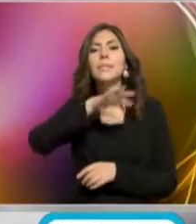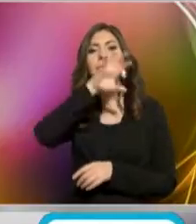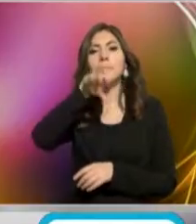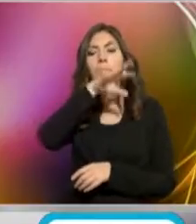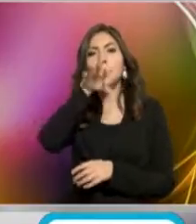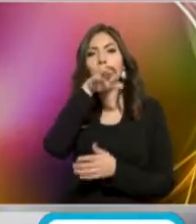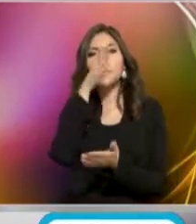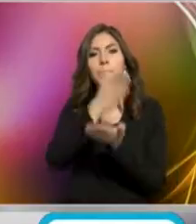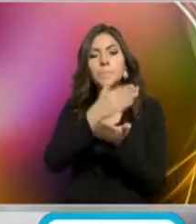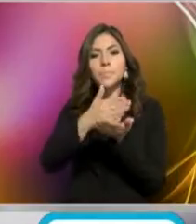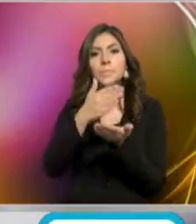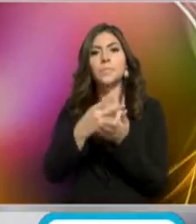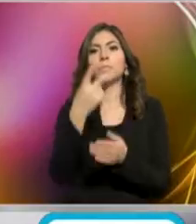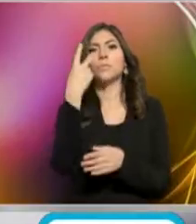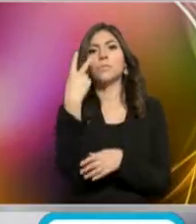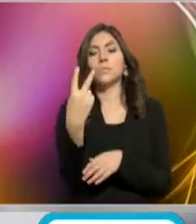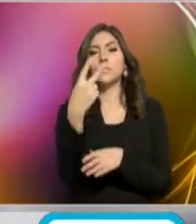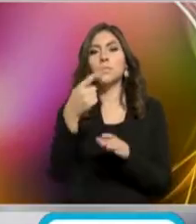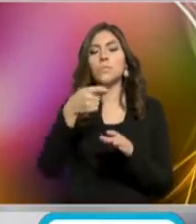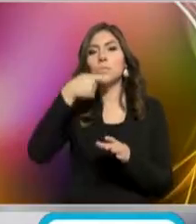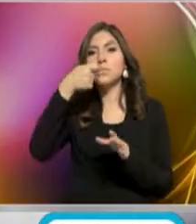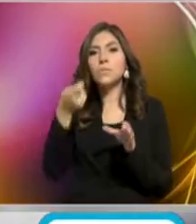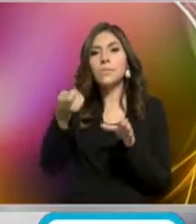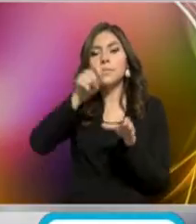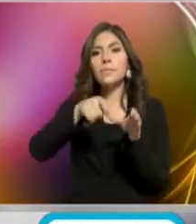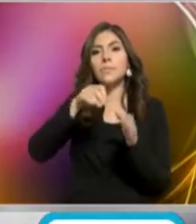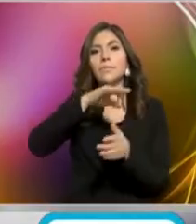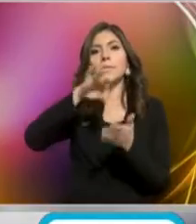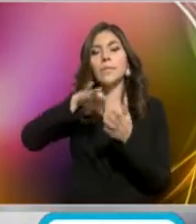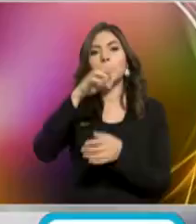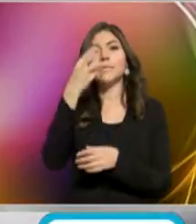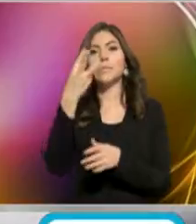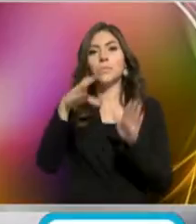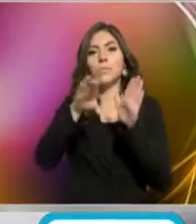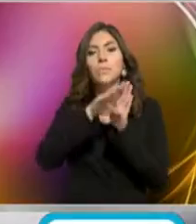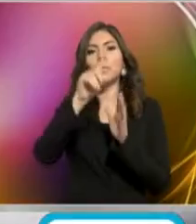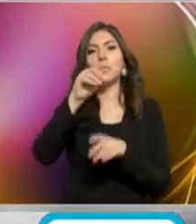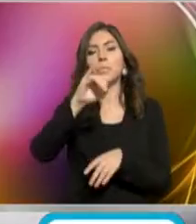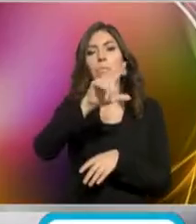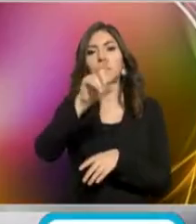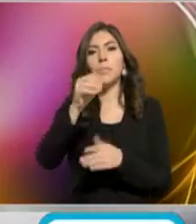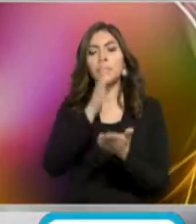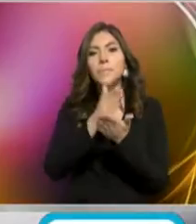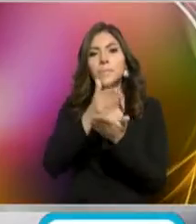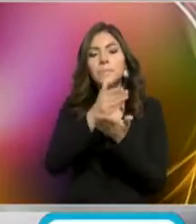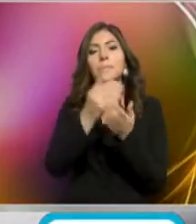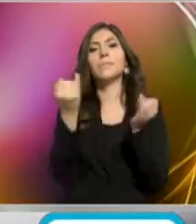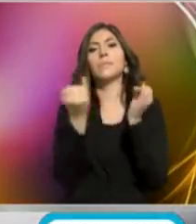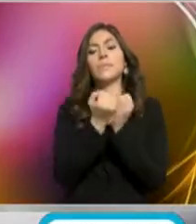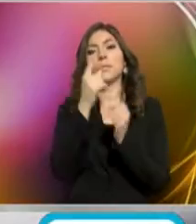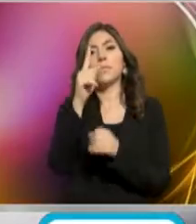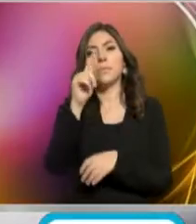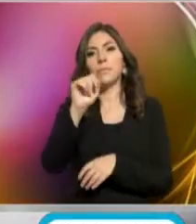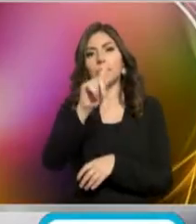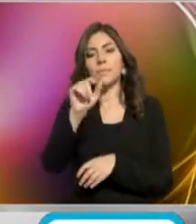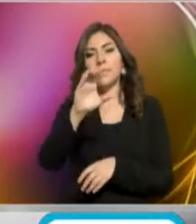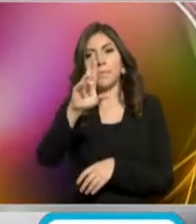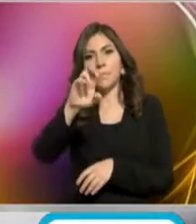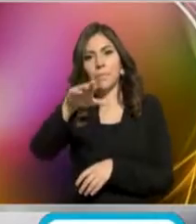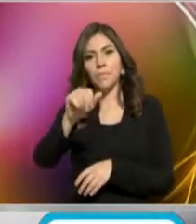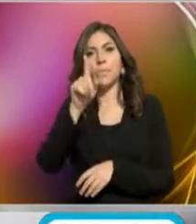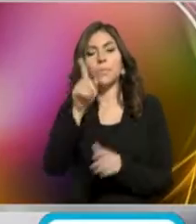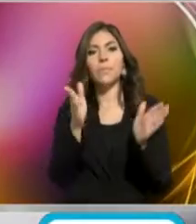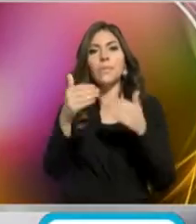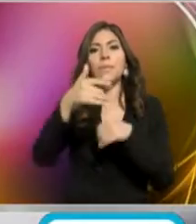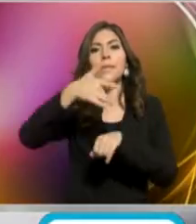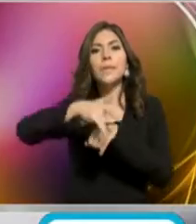más, Enrique? 2 cucharadas de aceite de oliva. 3/4 de taza de tomillo finamente picado. También una taza de crema, Un paquete